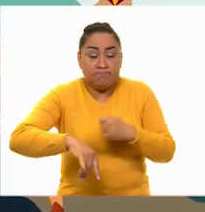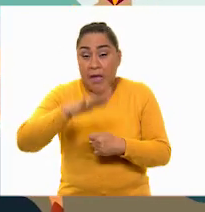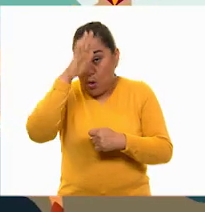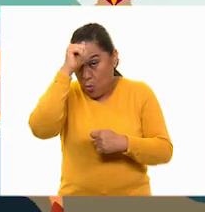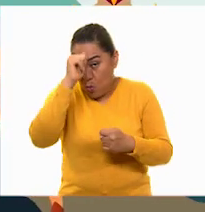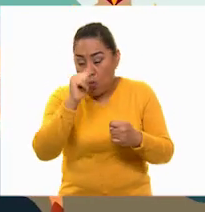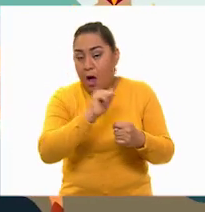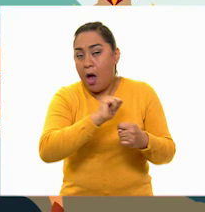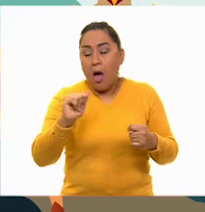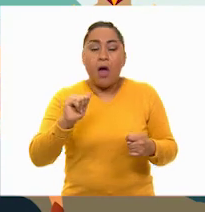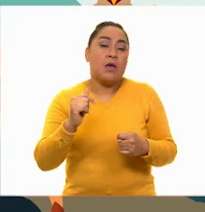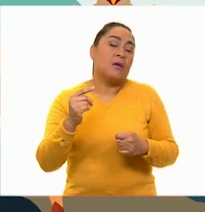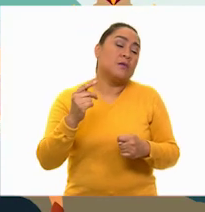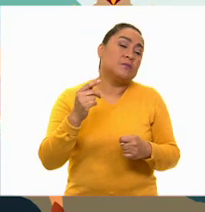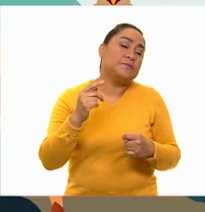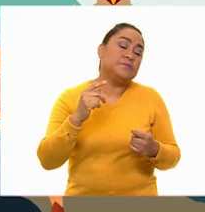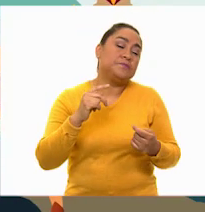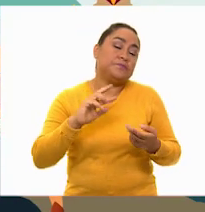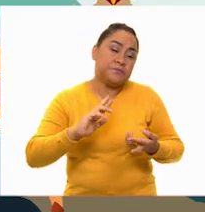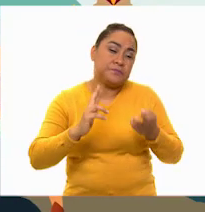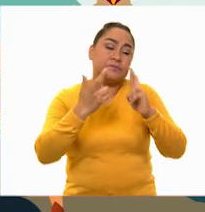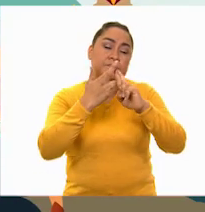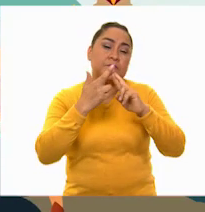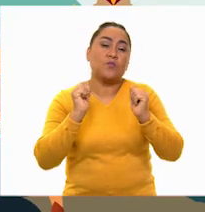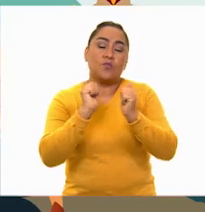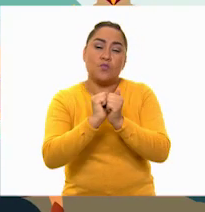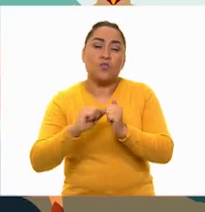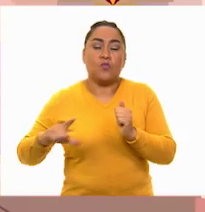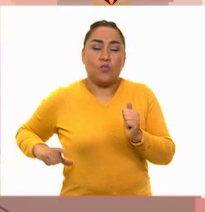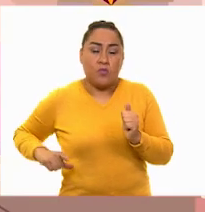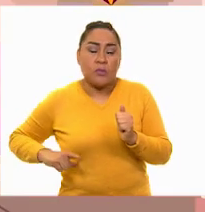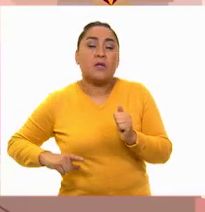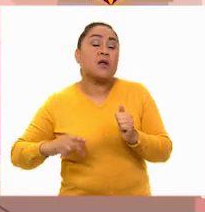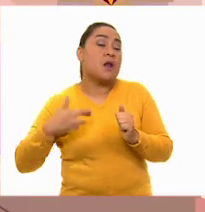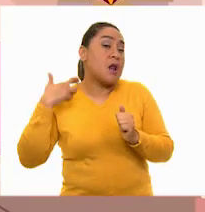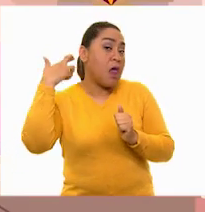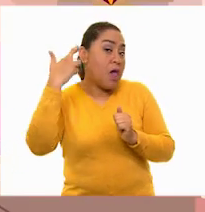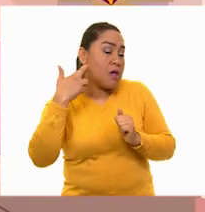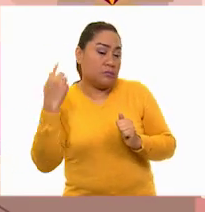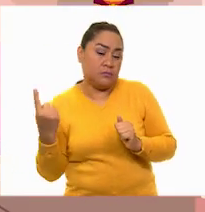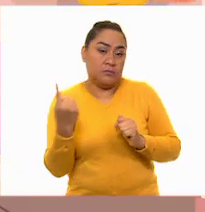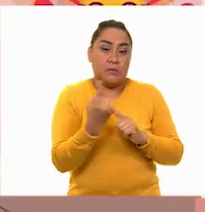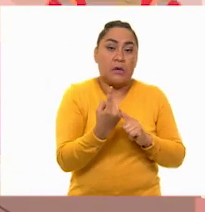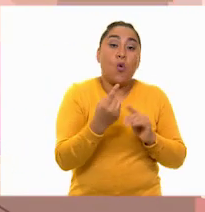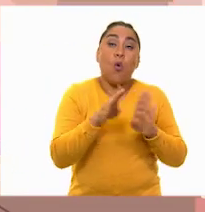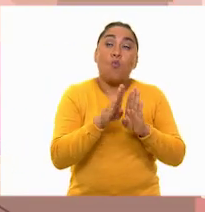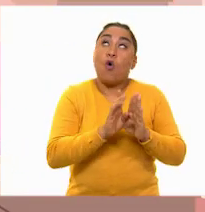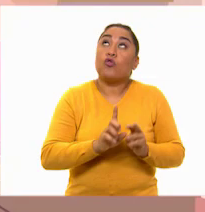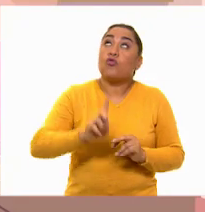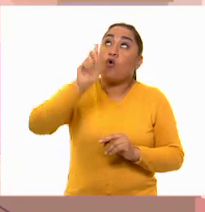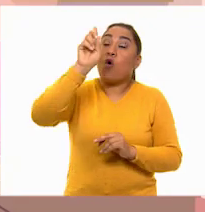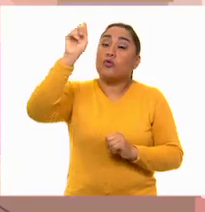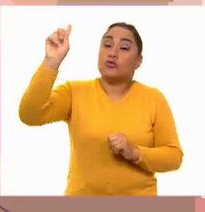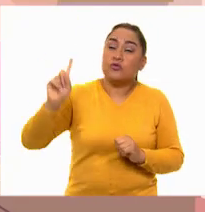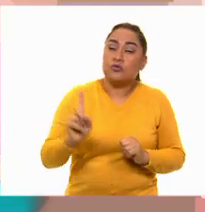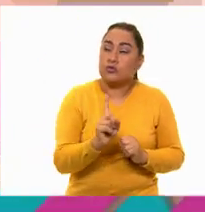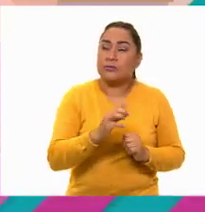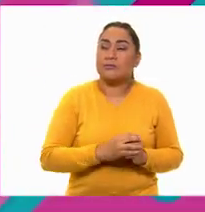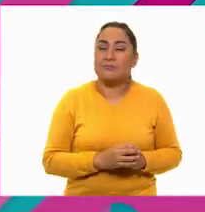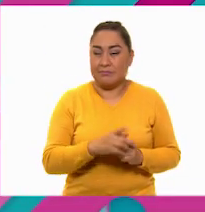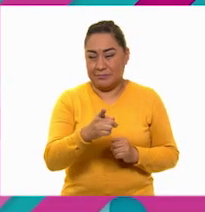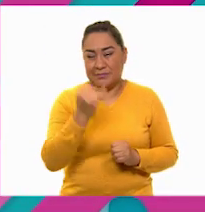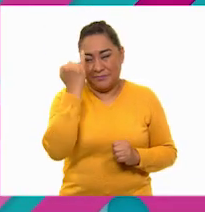la iglesia y el poder, se comenzó a justificar la imposición del emperador como un enviado de Dios. ¿Se lo